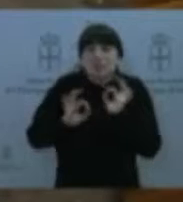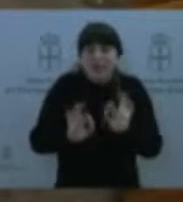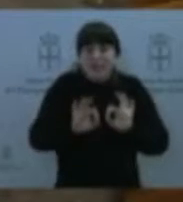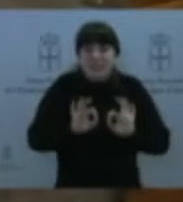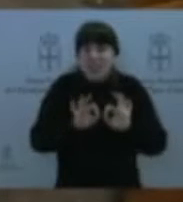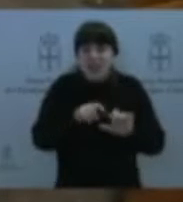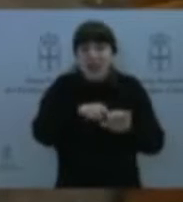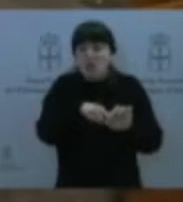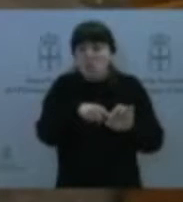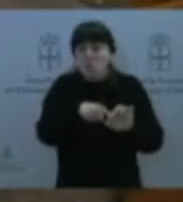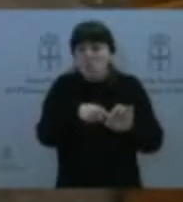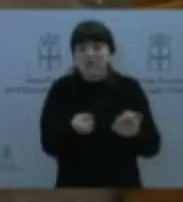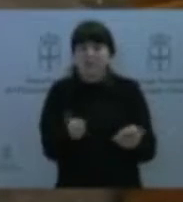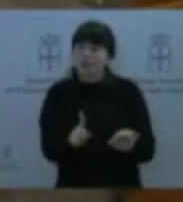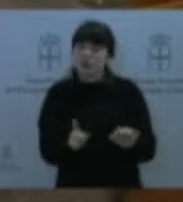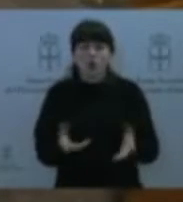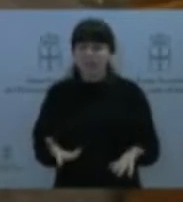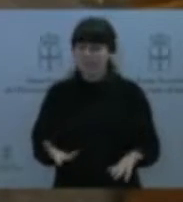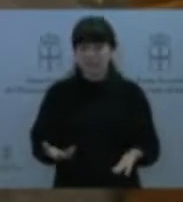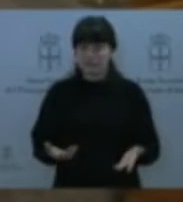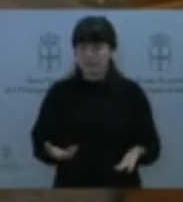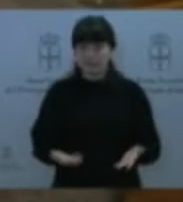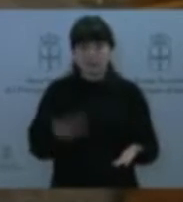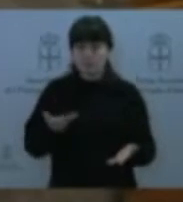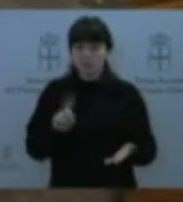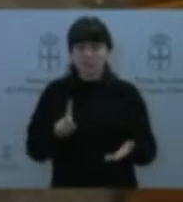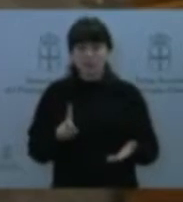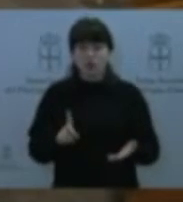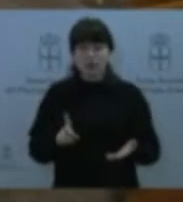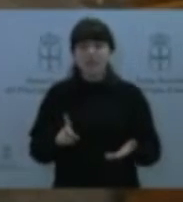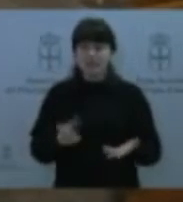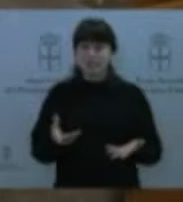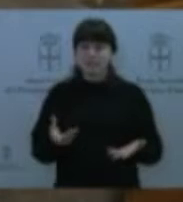igual no es tan relevante a juzgar de quien diseñó las bases, ¿no?